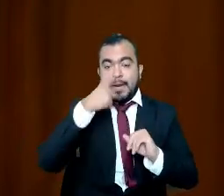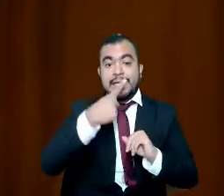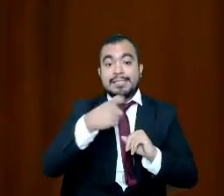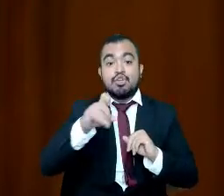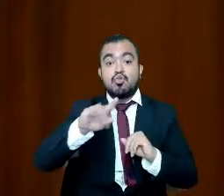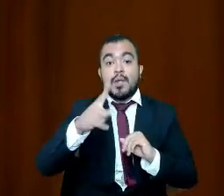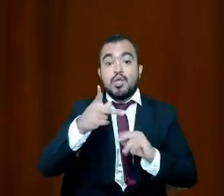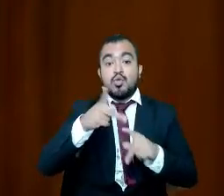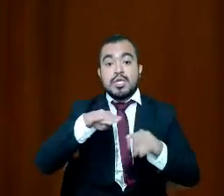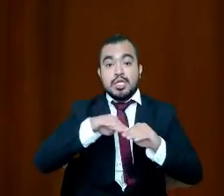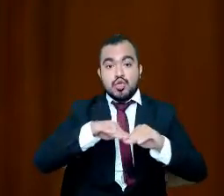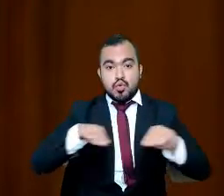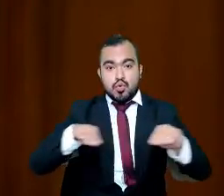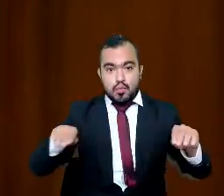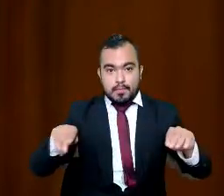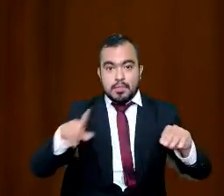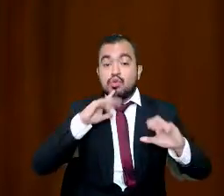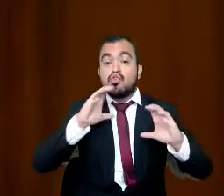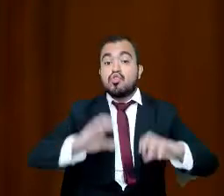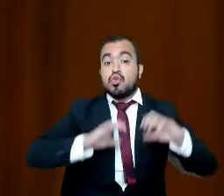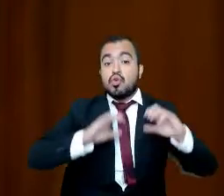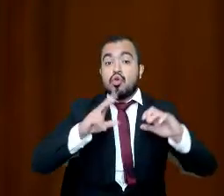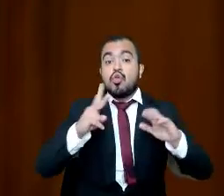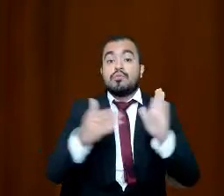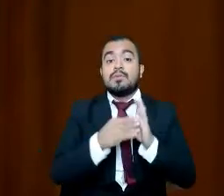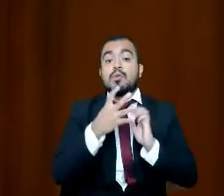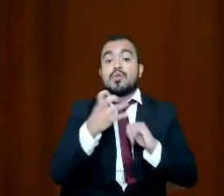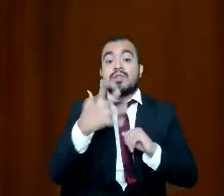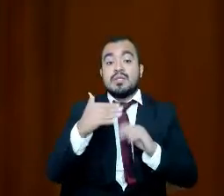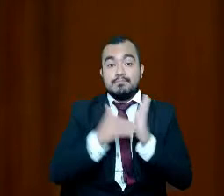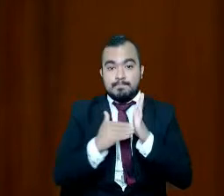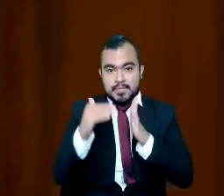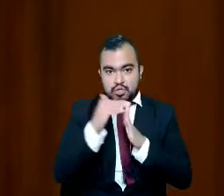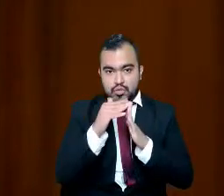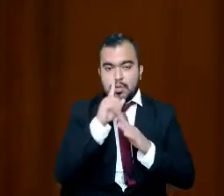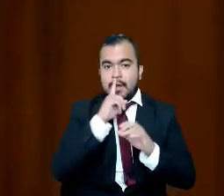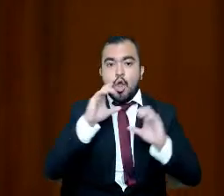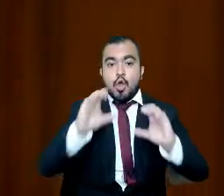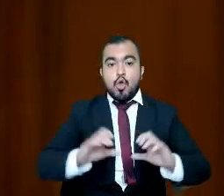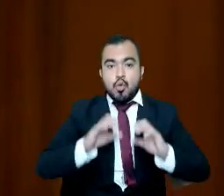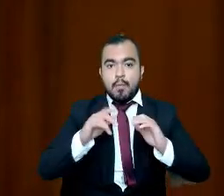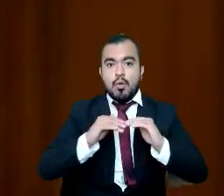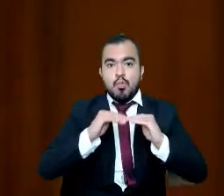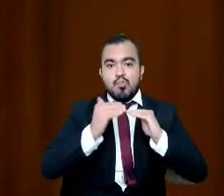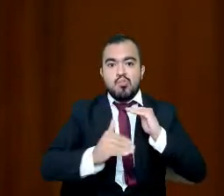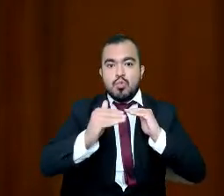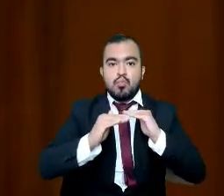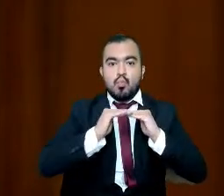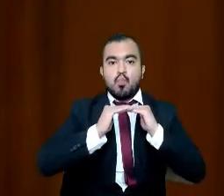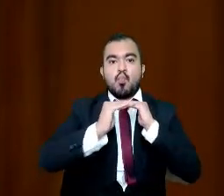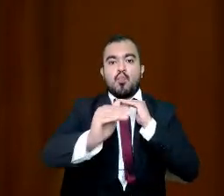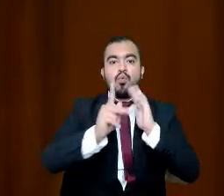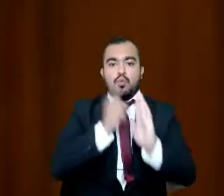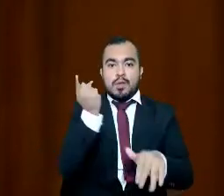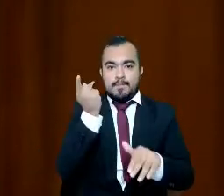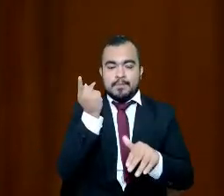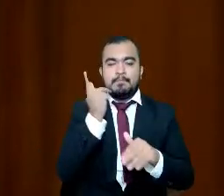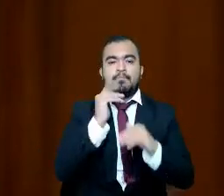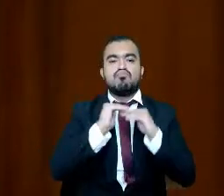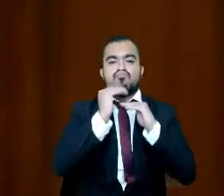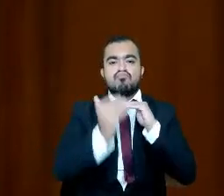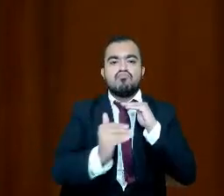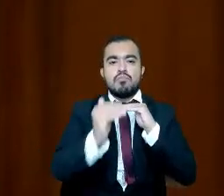En conservación, 2,410 millones. En programas de conservación, bacheo, un programa especial de bacheo en